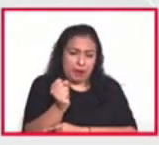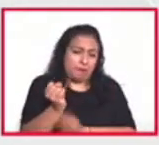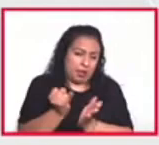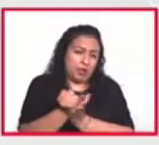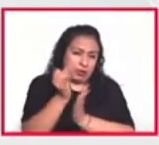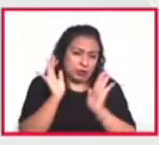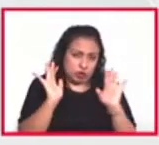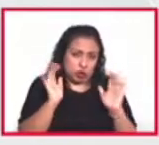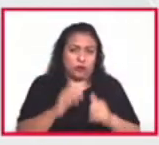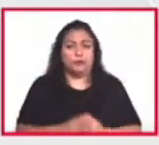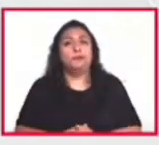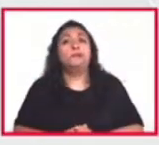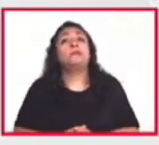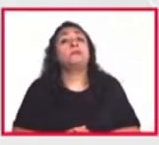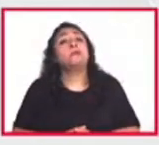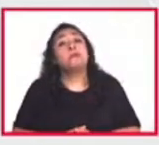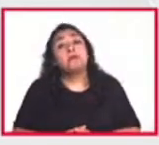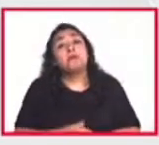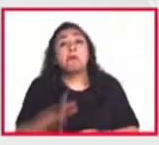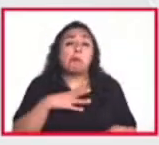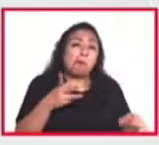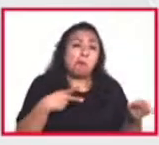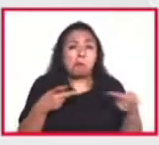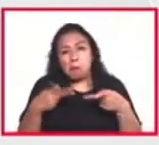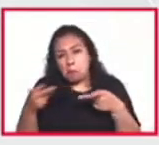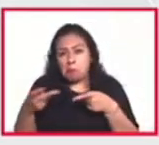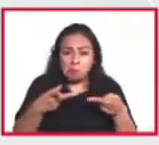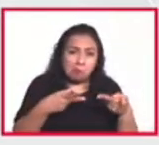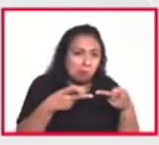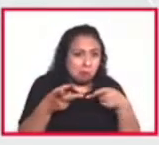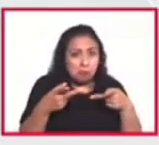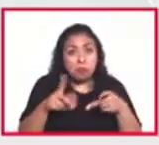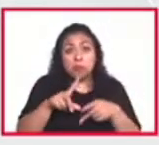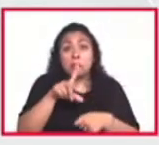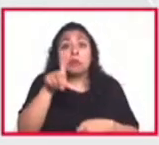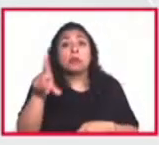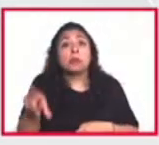que pues, estaríamos preparando, ¿no? Y resulta que